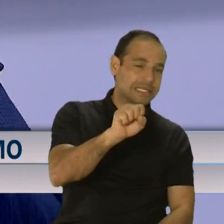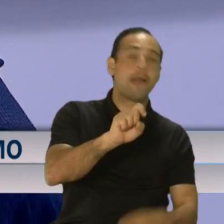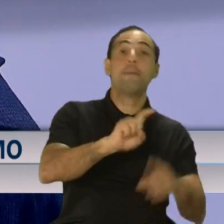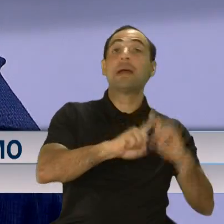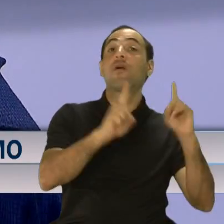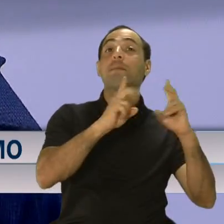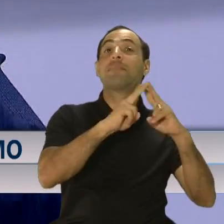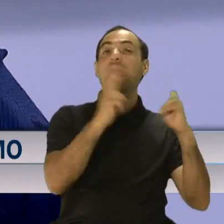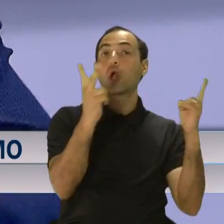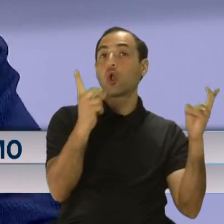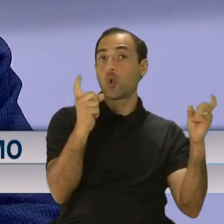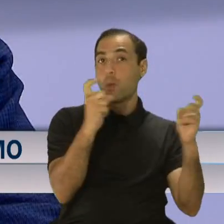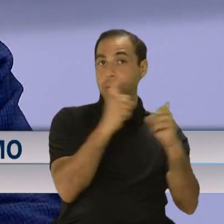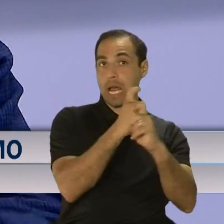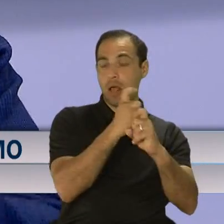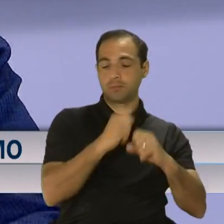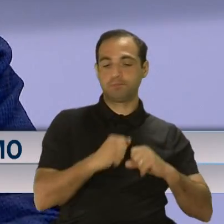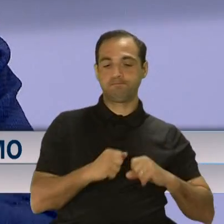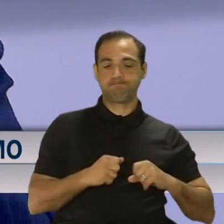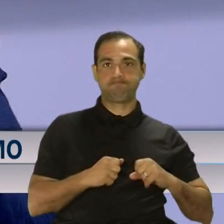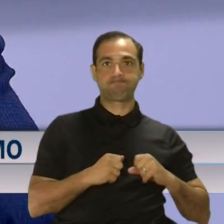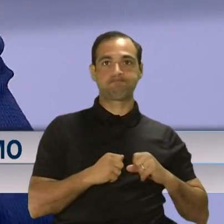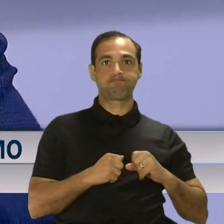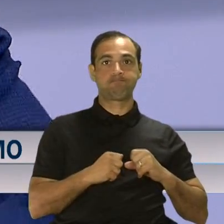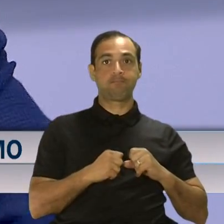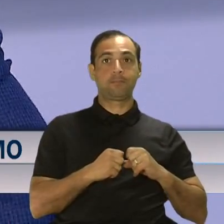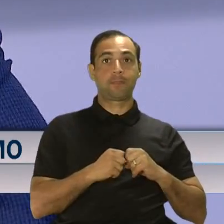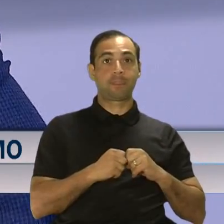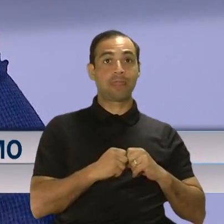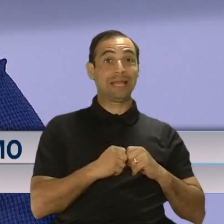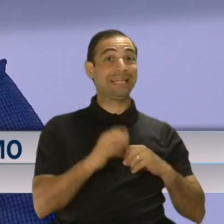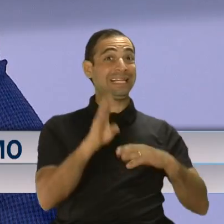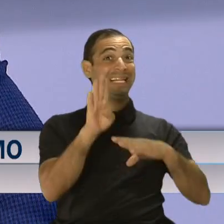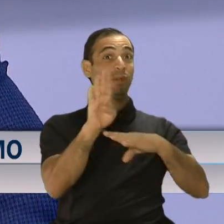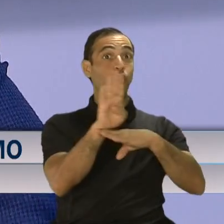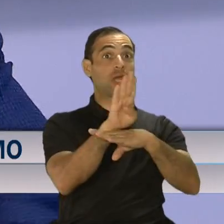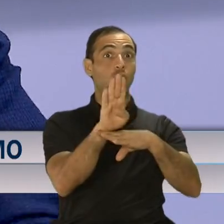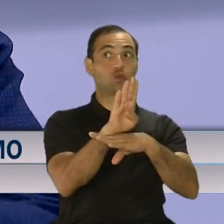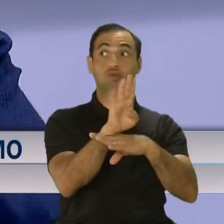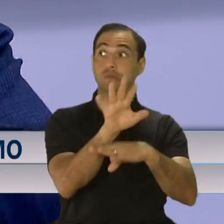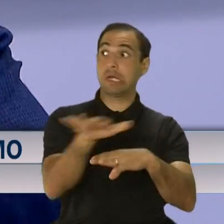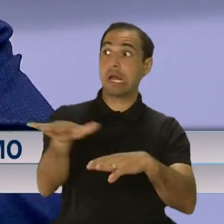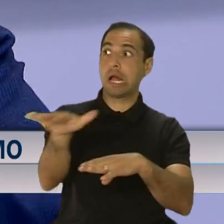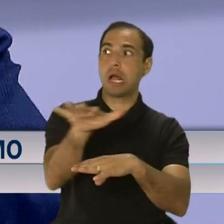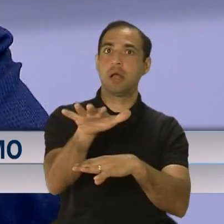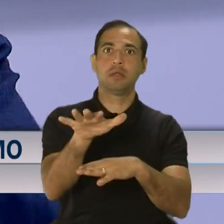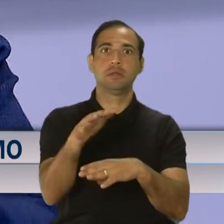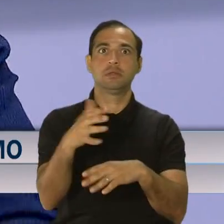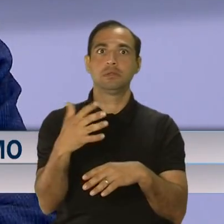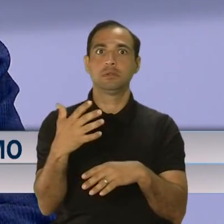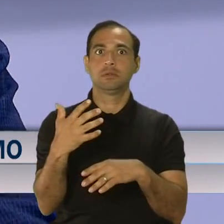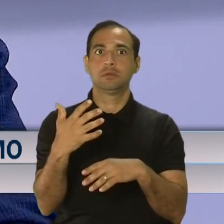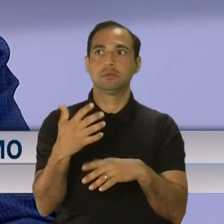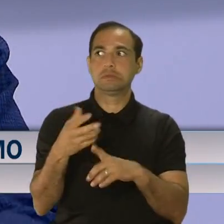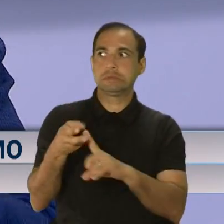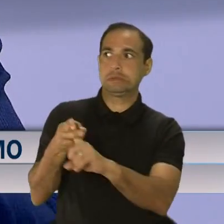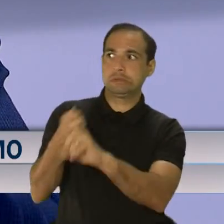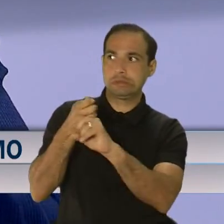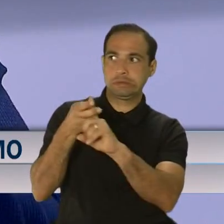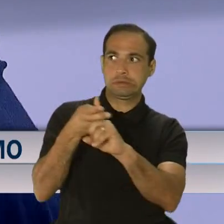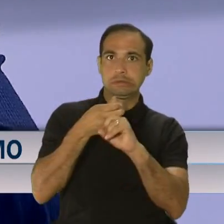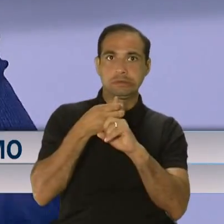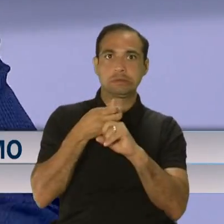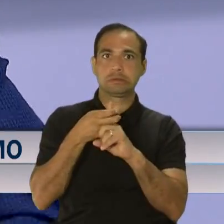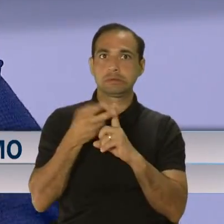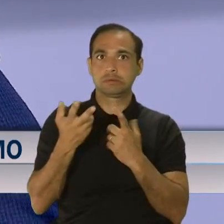ya el mercado como tal ha estado absorbiendo una serie de aumentos en términos de reclutamiento